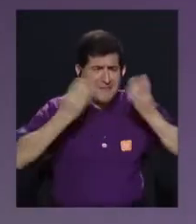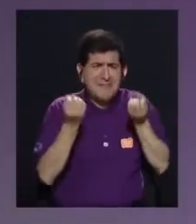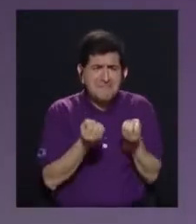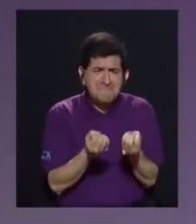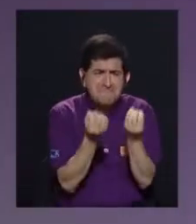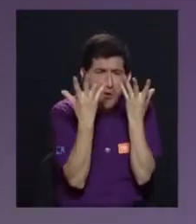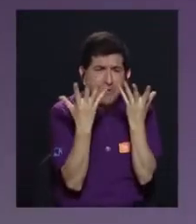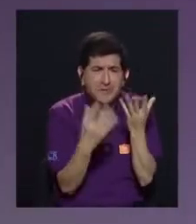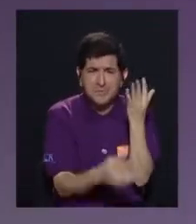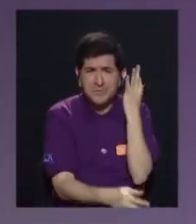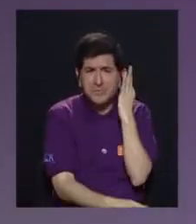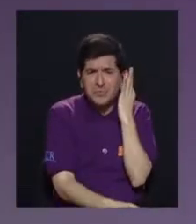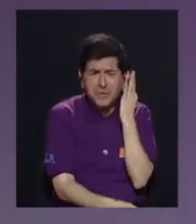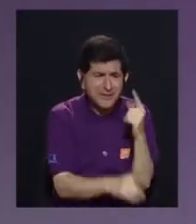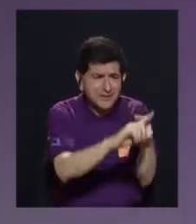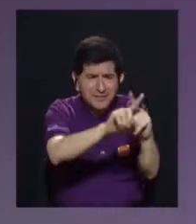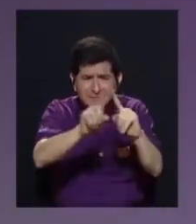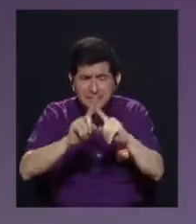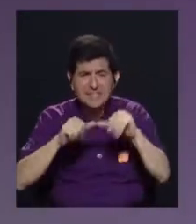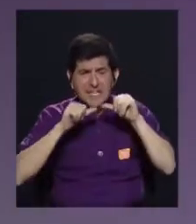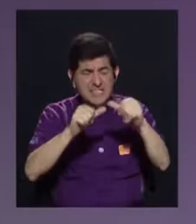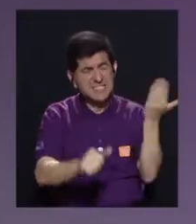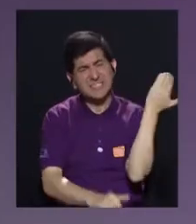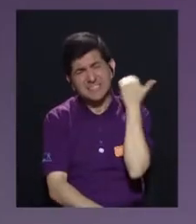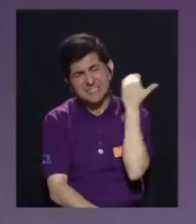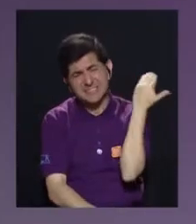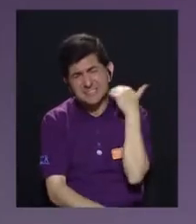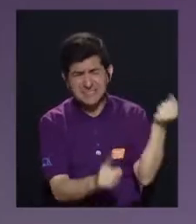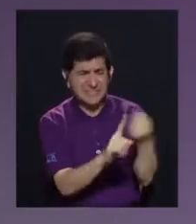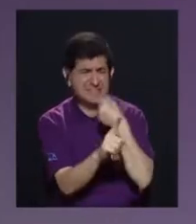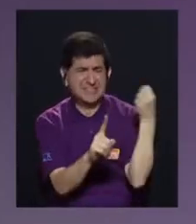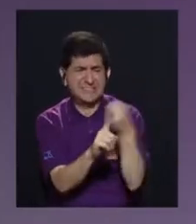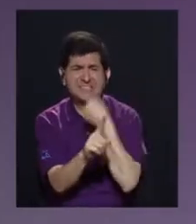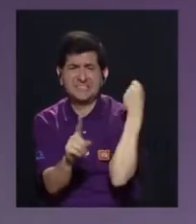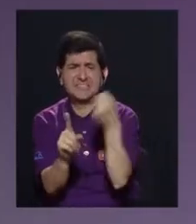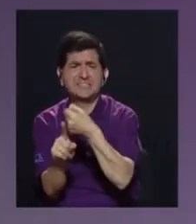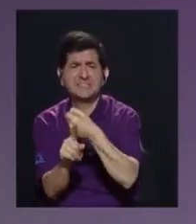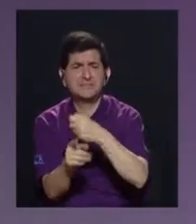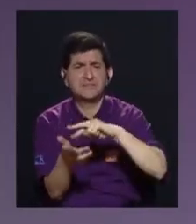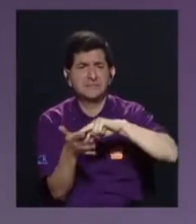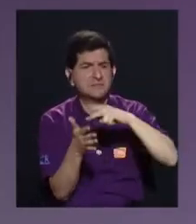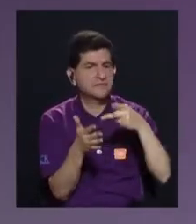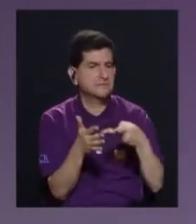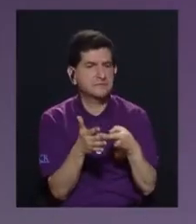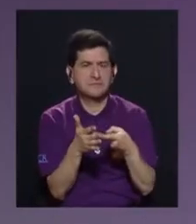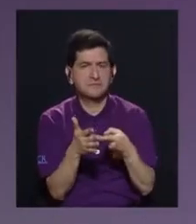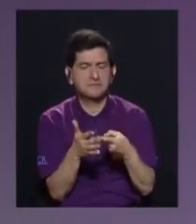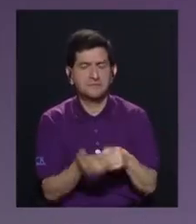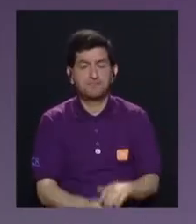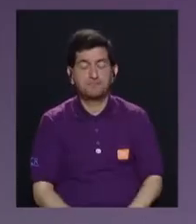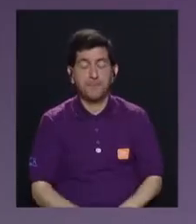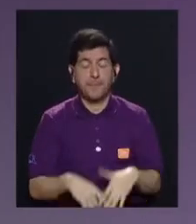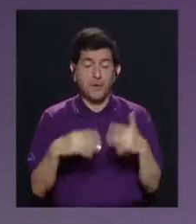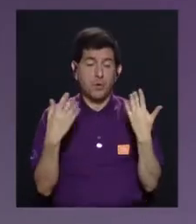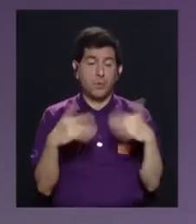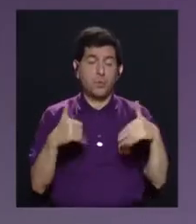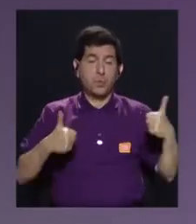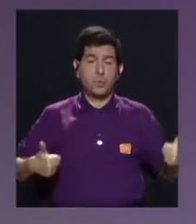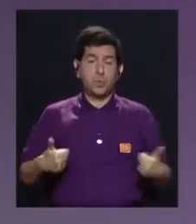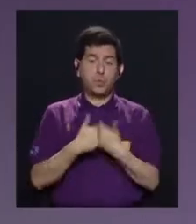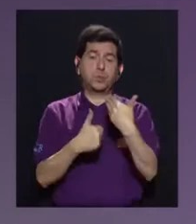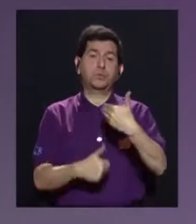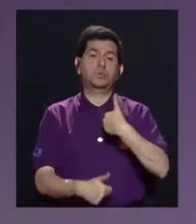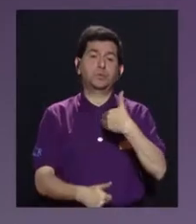que todavía siguen siendo víctimas de violencia eso implica que tenemos un grandísimo desafío